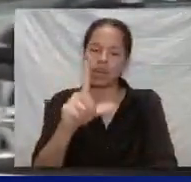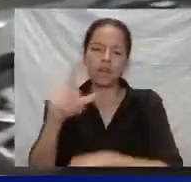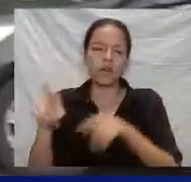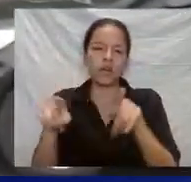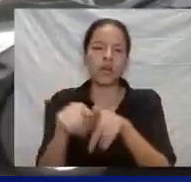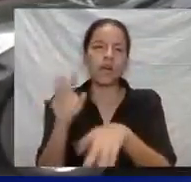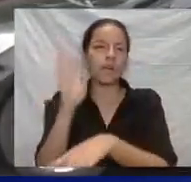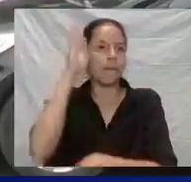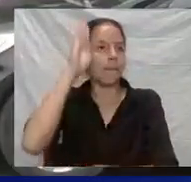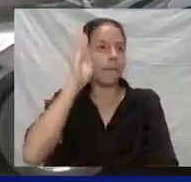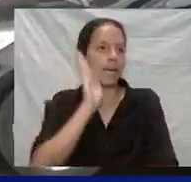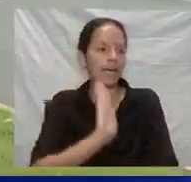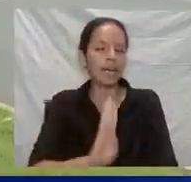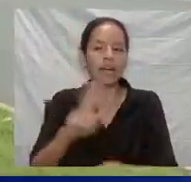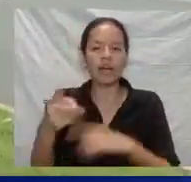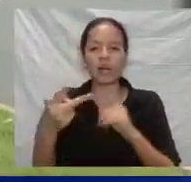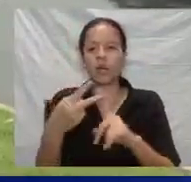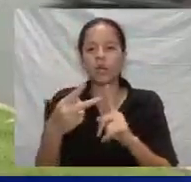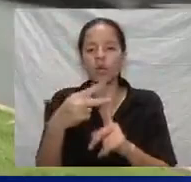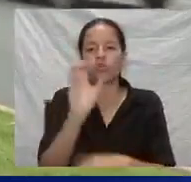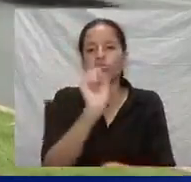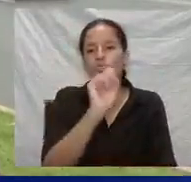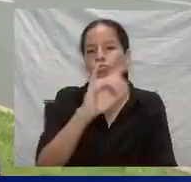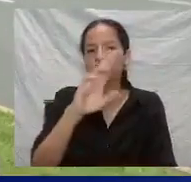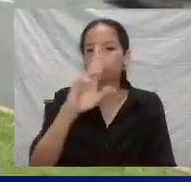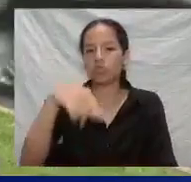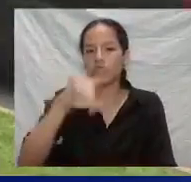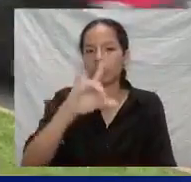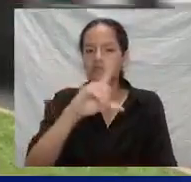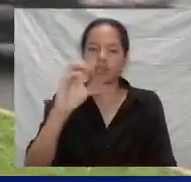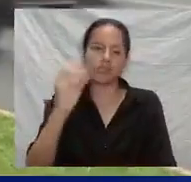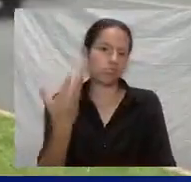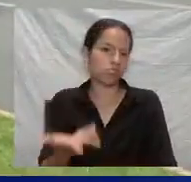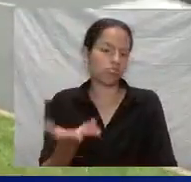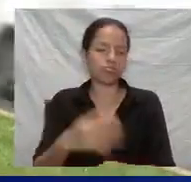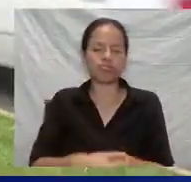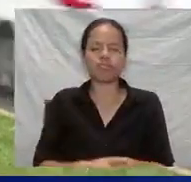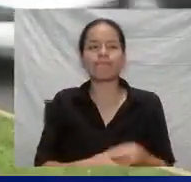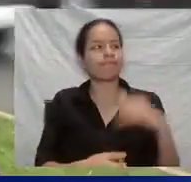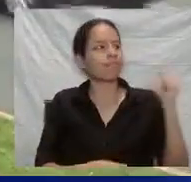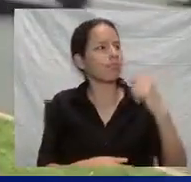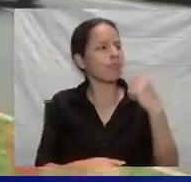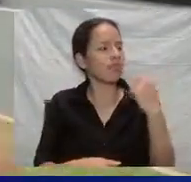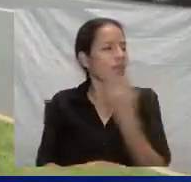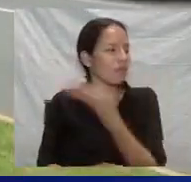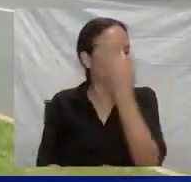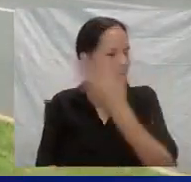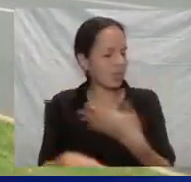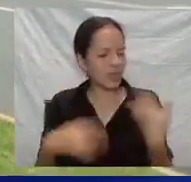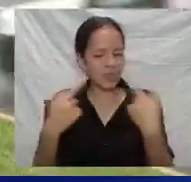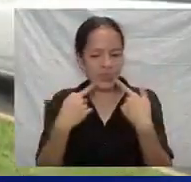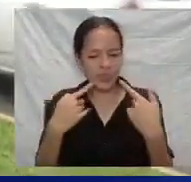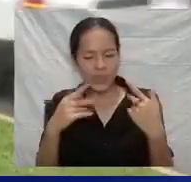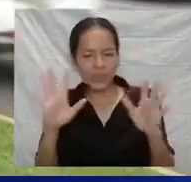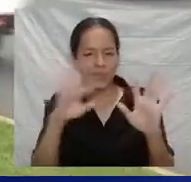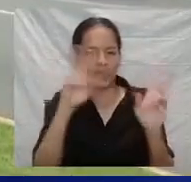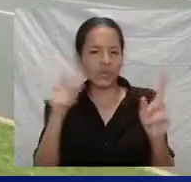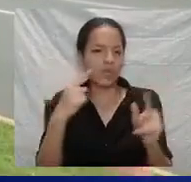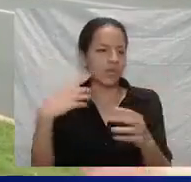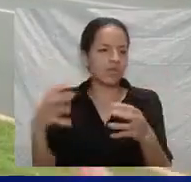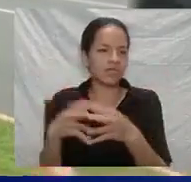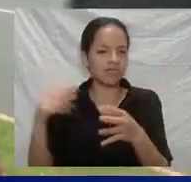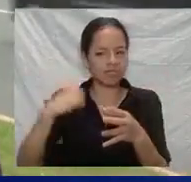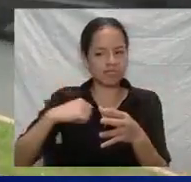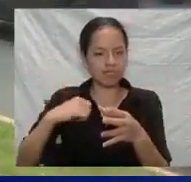a los fantásticos viales como bien ha fomentado viene trabajando todos solos con el equipo de la municipalidad de lima